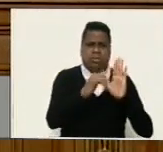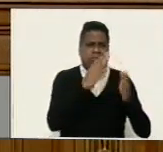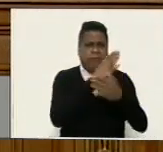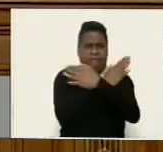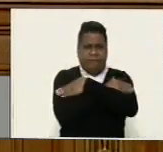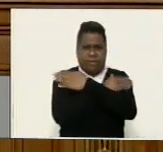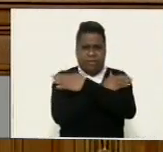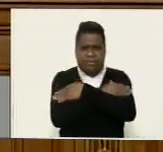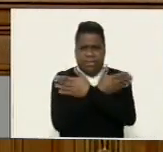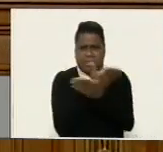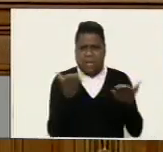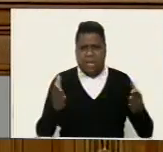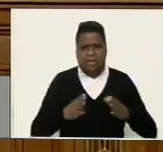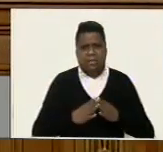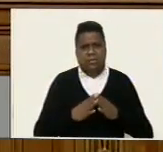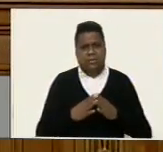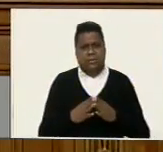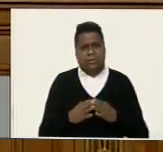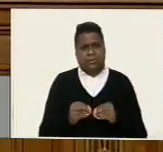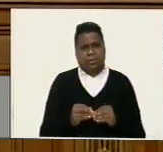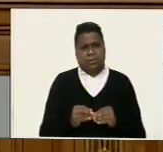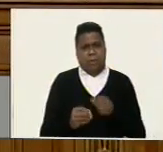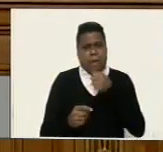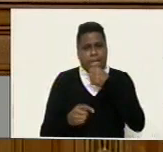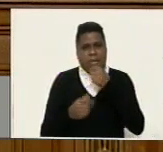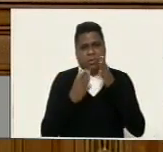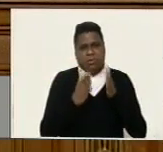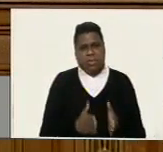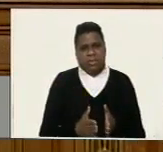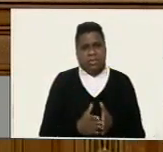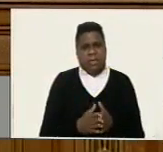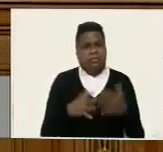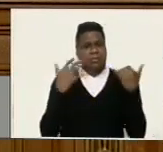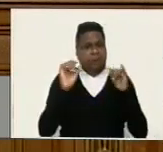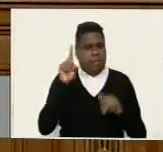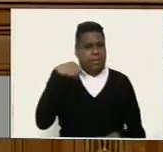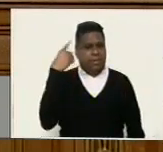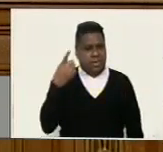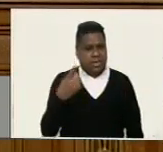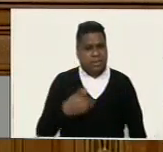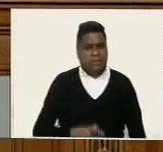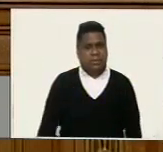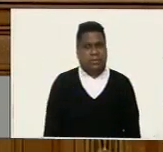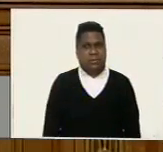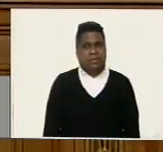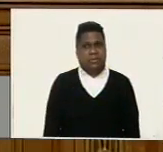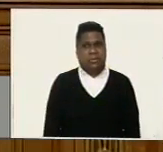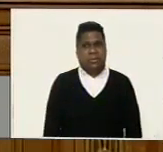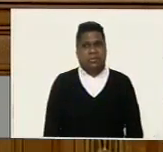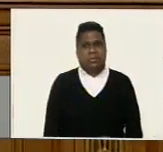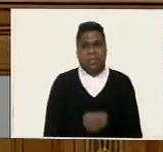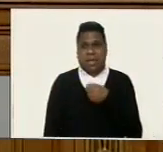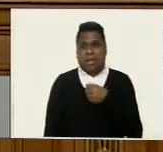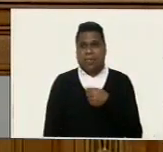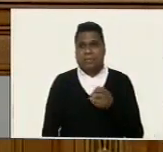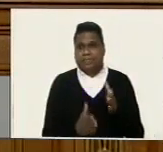a los periodistas en su día, que vale la pena. Yo creo que como